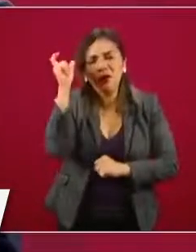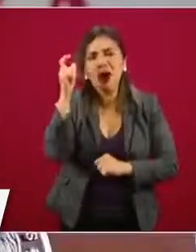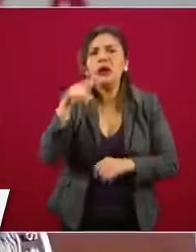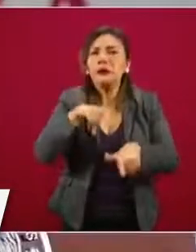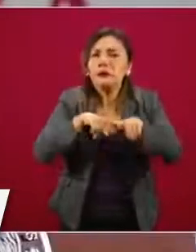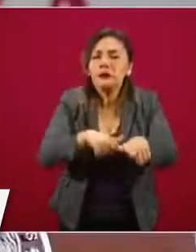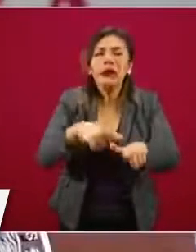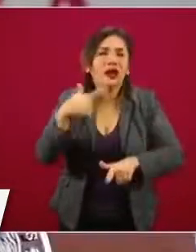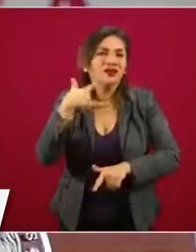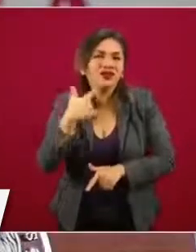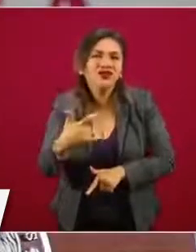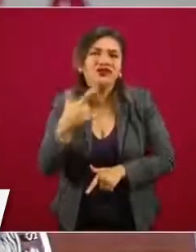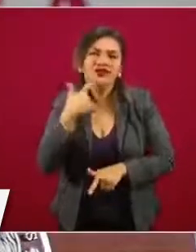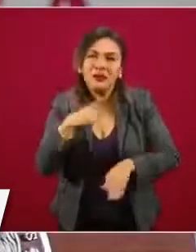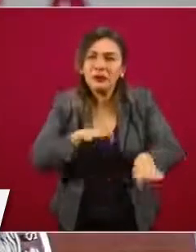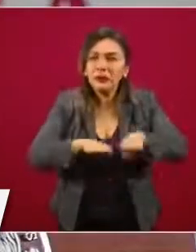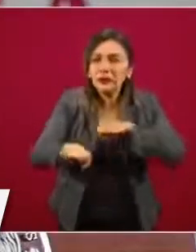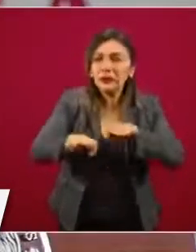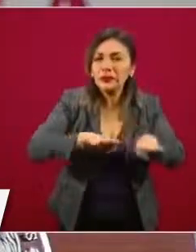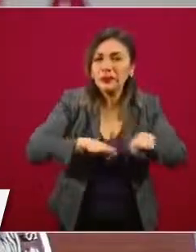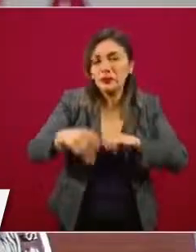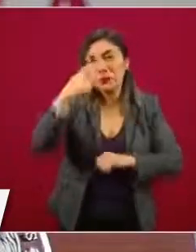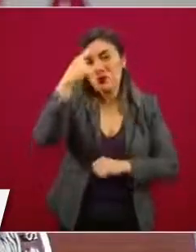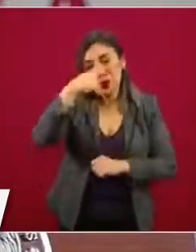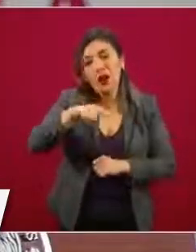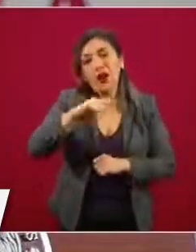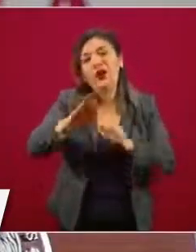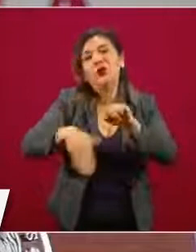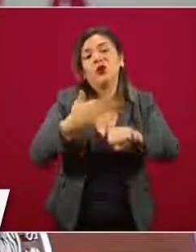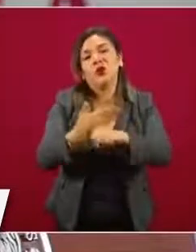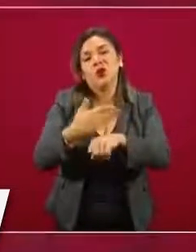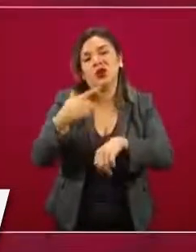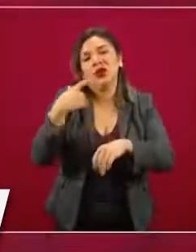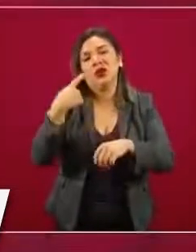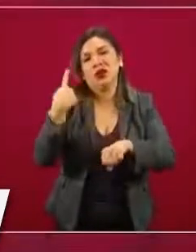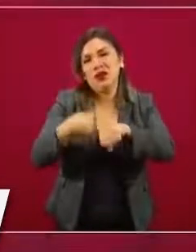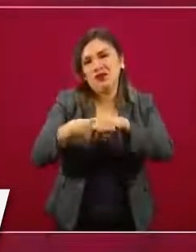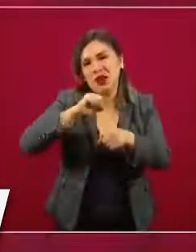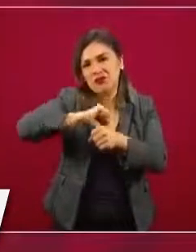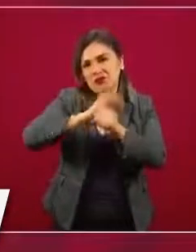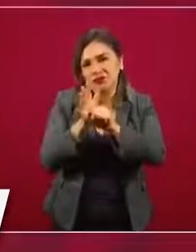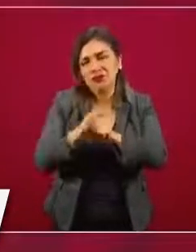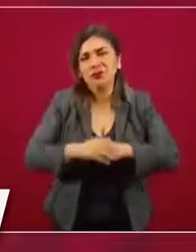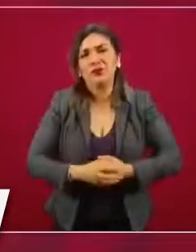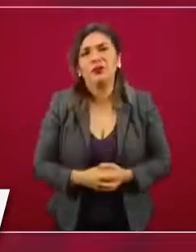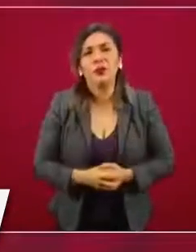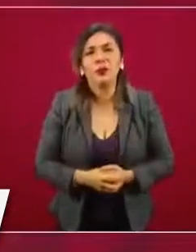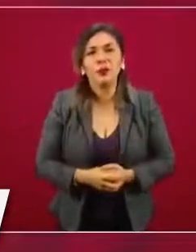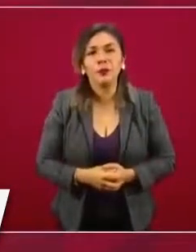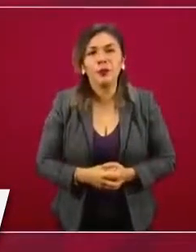en el combate a la pandemia.